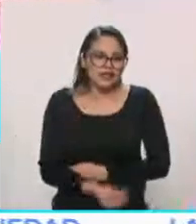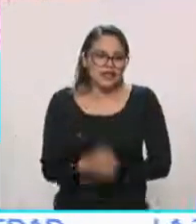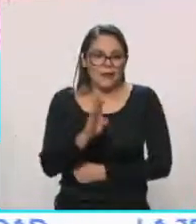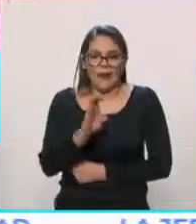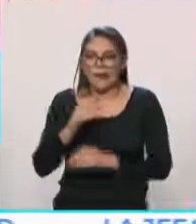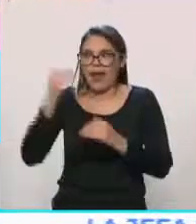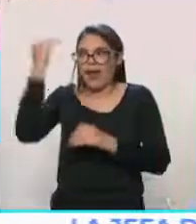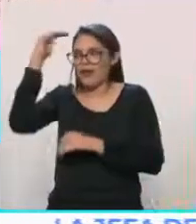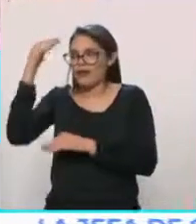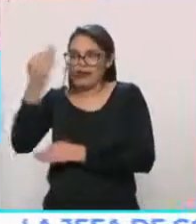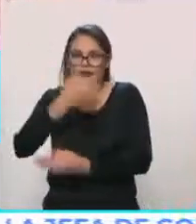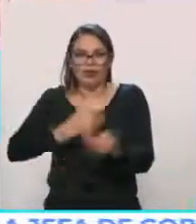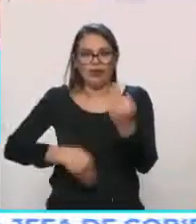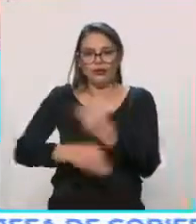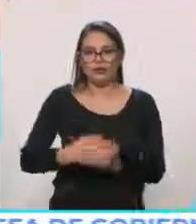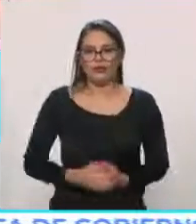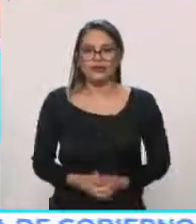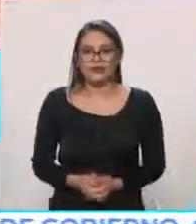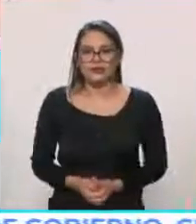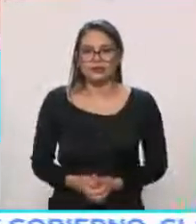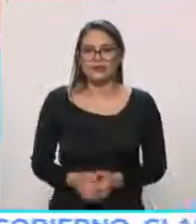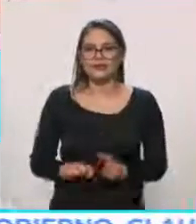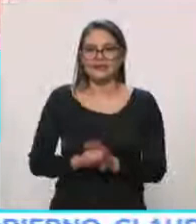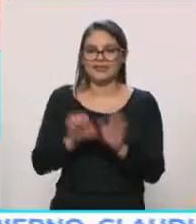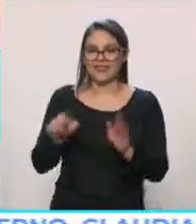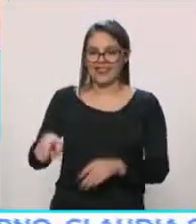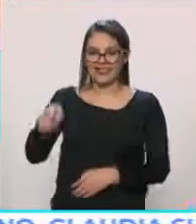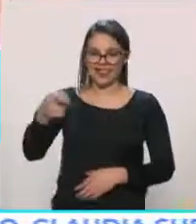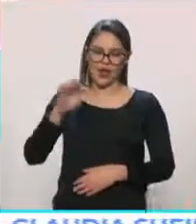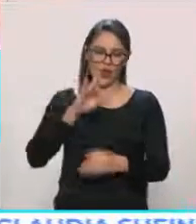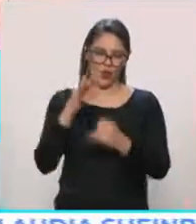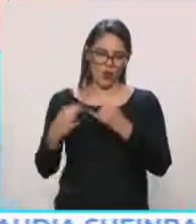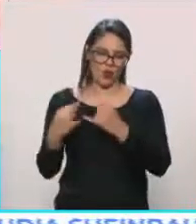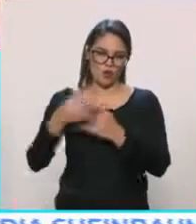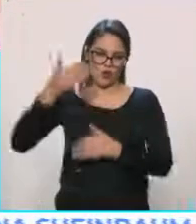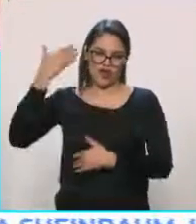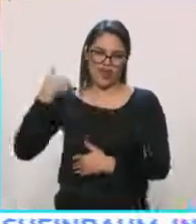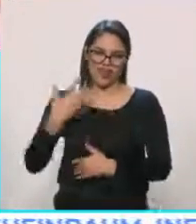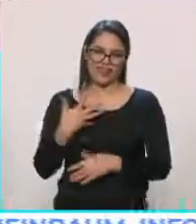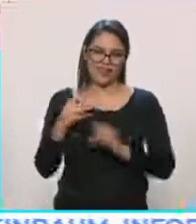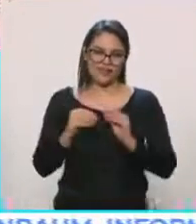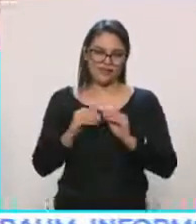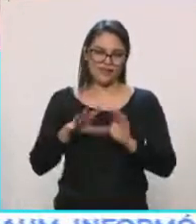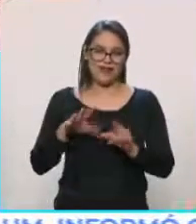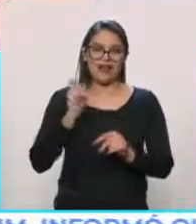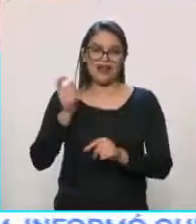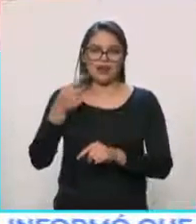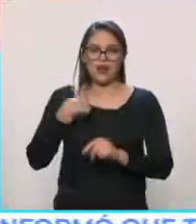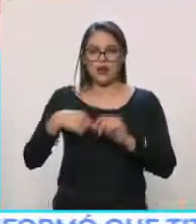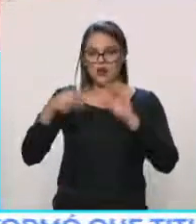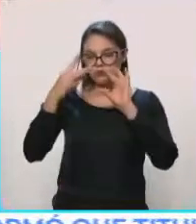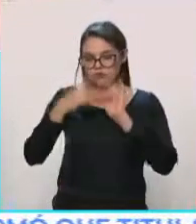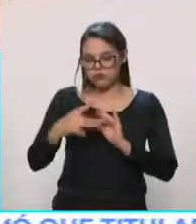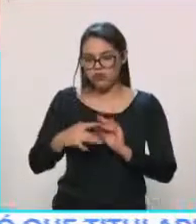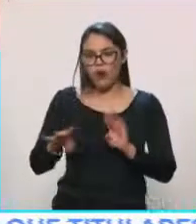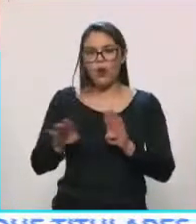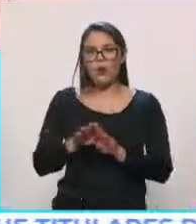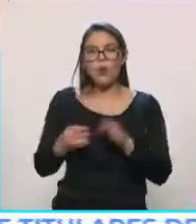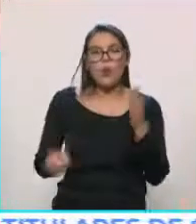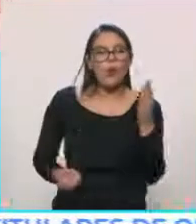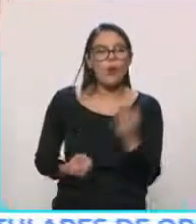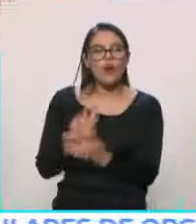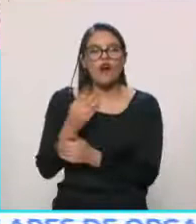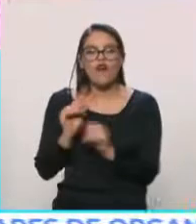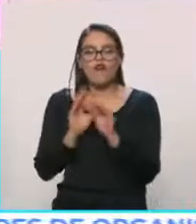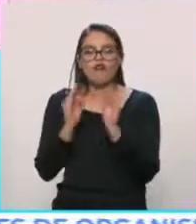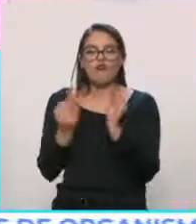Bueno, mira, Jesús, les compartiré, por ejemplo, el último post que ustedes tienen en este taller. Nos enseñarán a hacer trucos con 3 y 4 pelotas para que